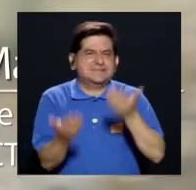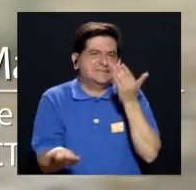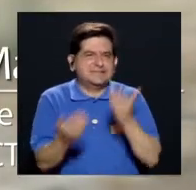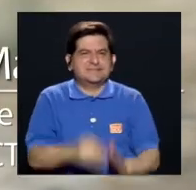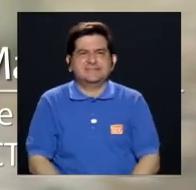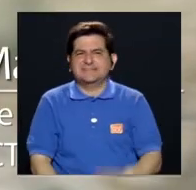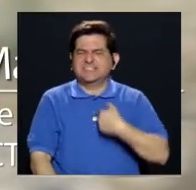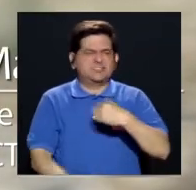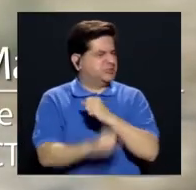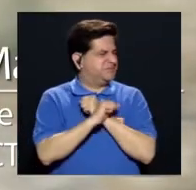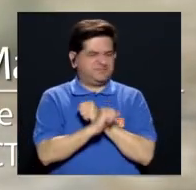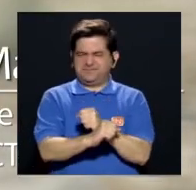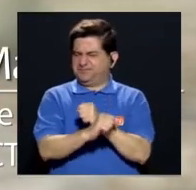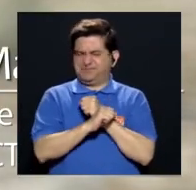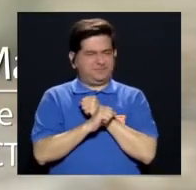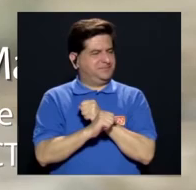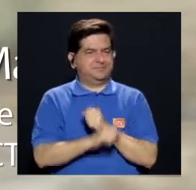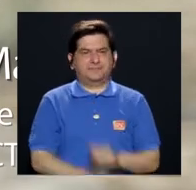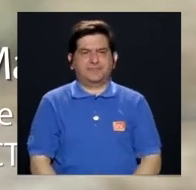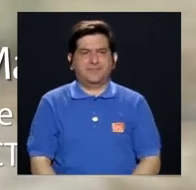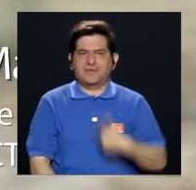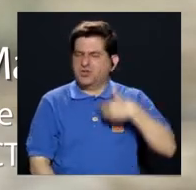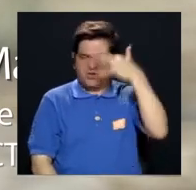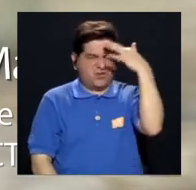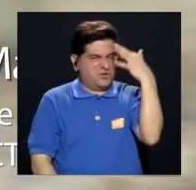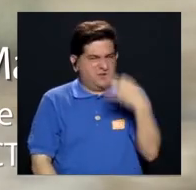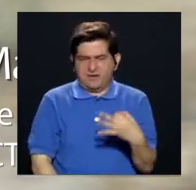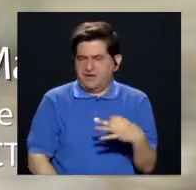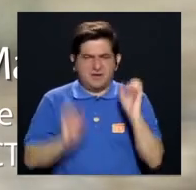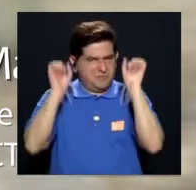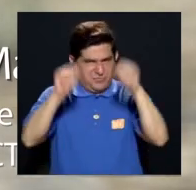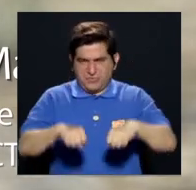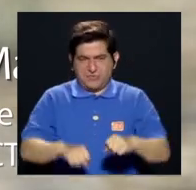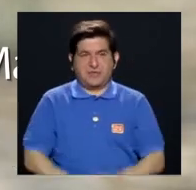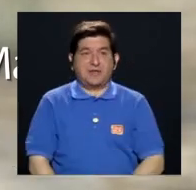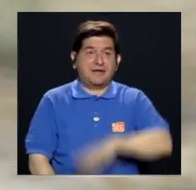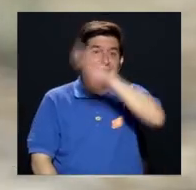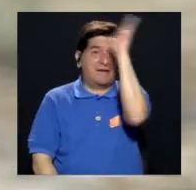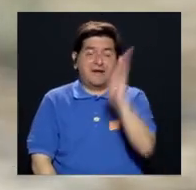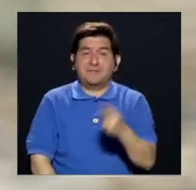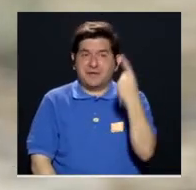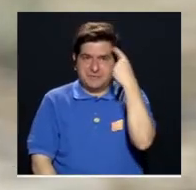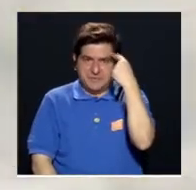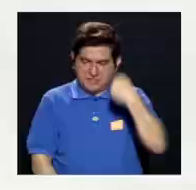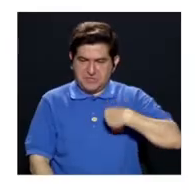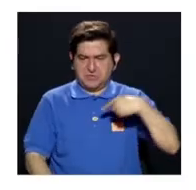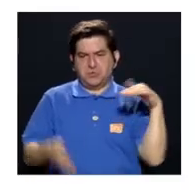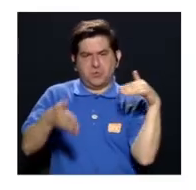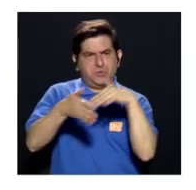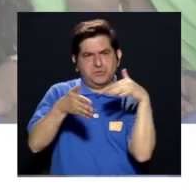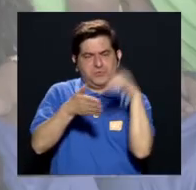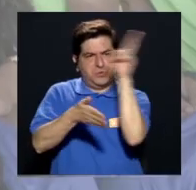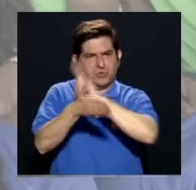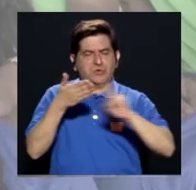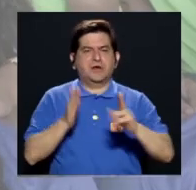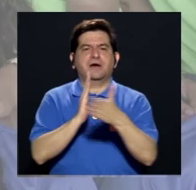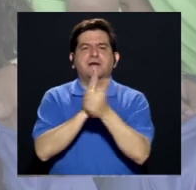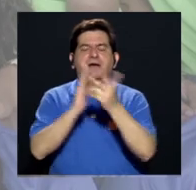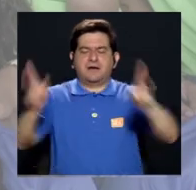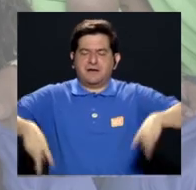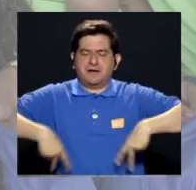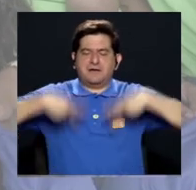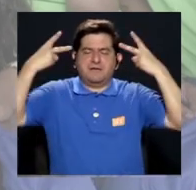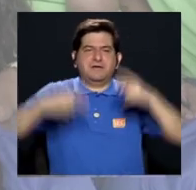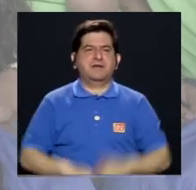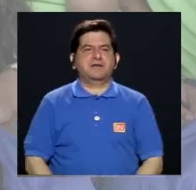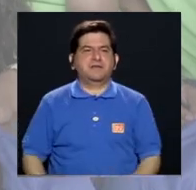más insegura, no me lo creía, jamás pensé estar en la U. Habilidades para la